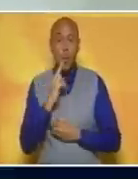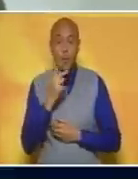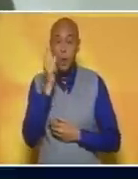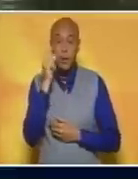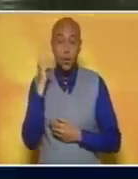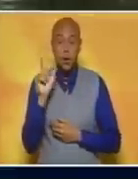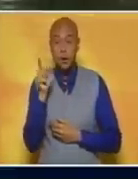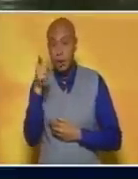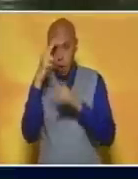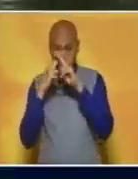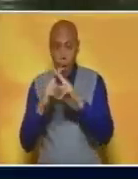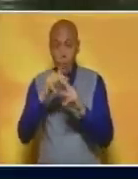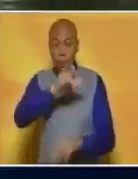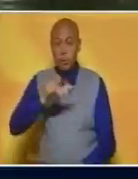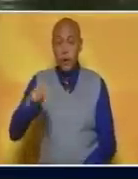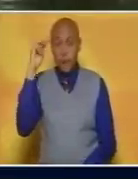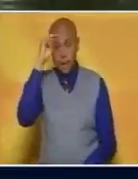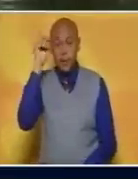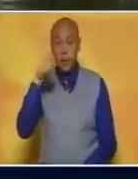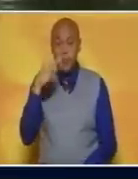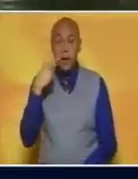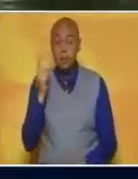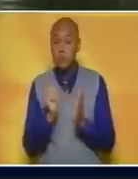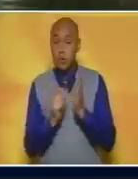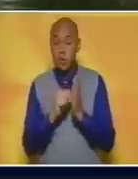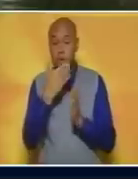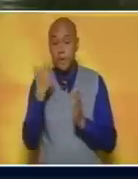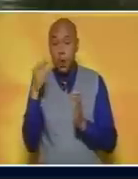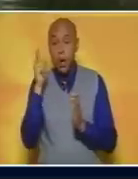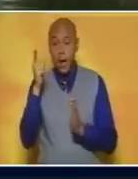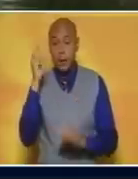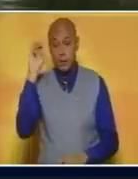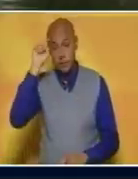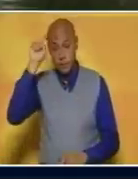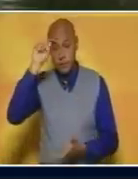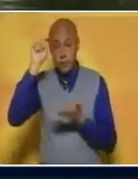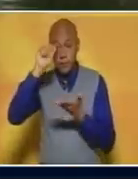labor de los docentes y exhortó a apostar por la pedagogía social.